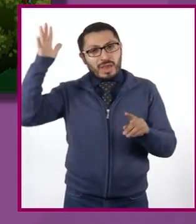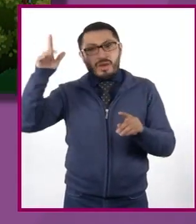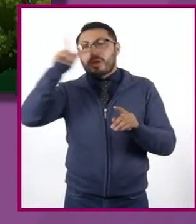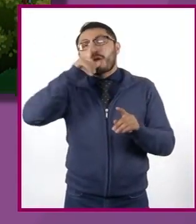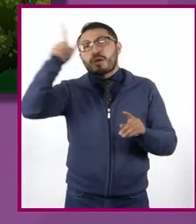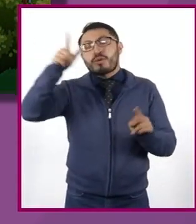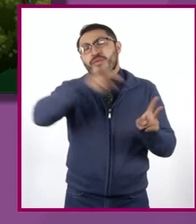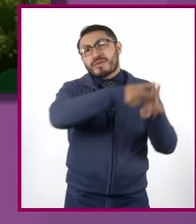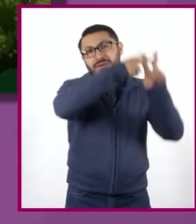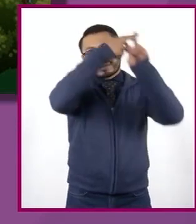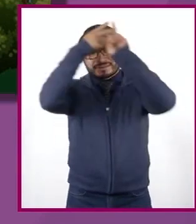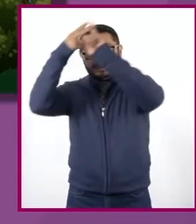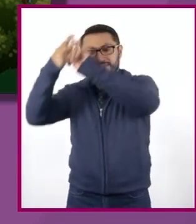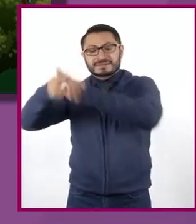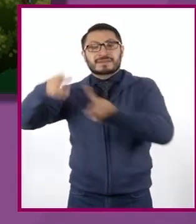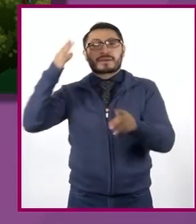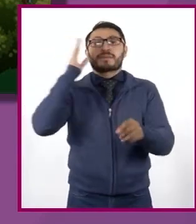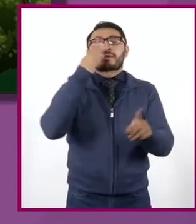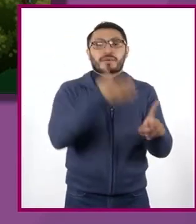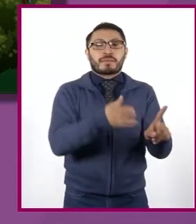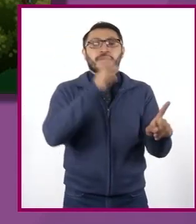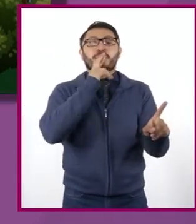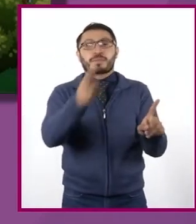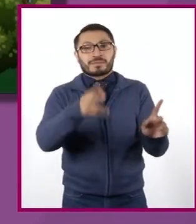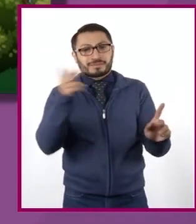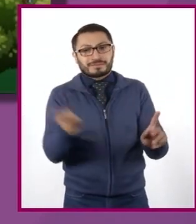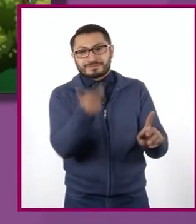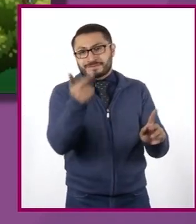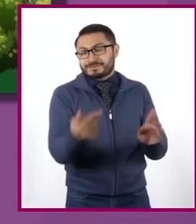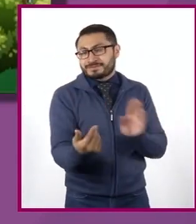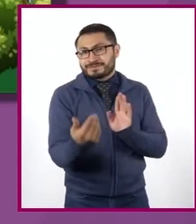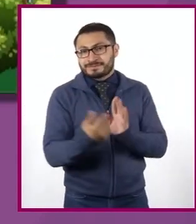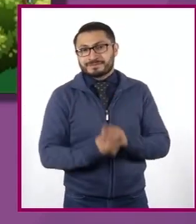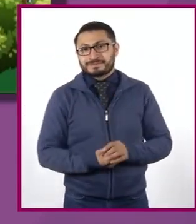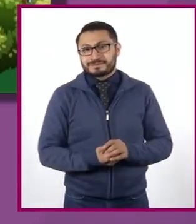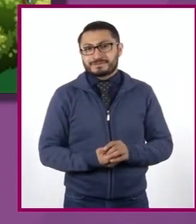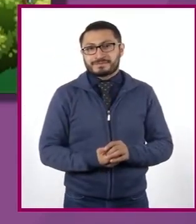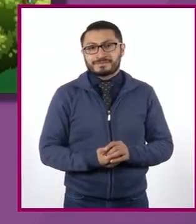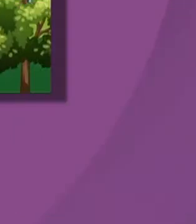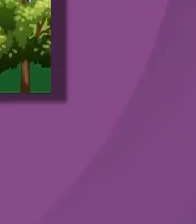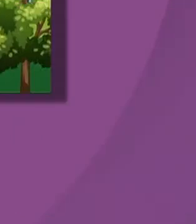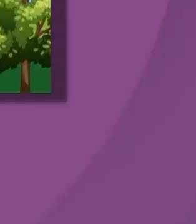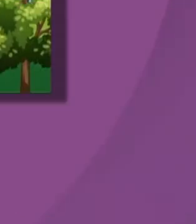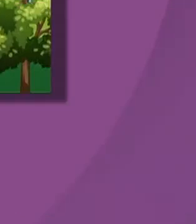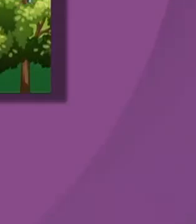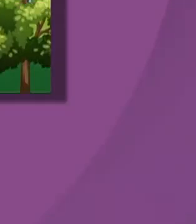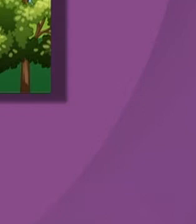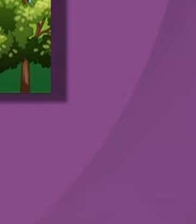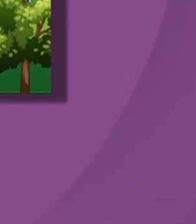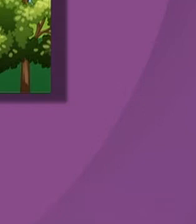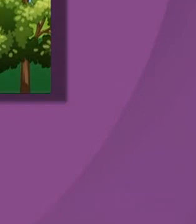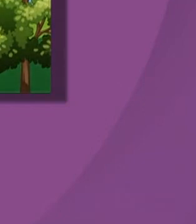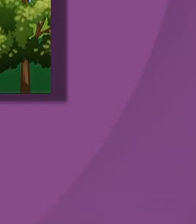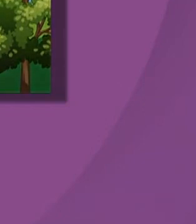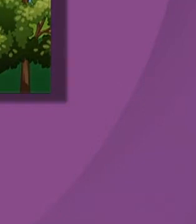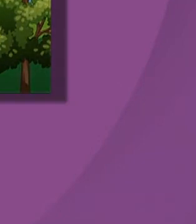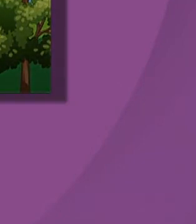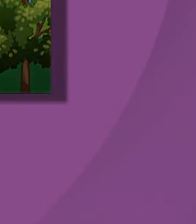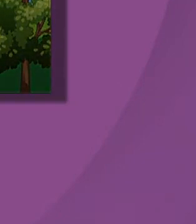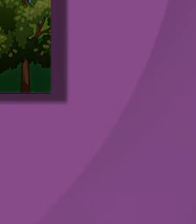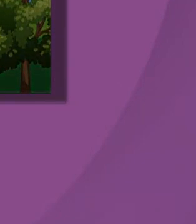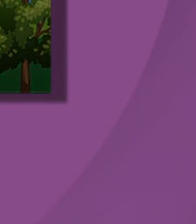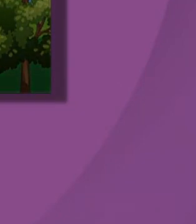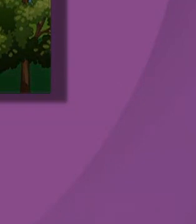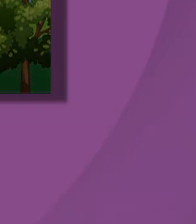las estrellas para contestar las siguientes preguntas. ¿Dónde se ubican los astros en el universo? ¿Qué astros se